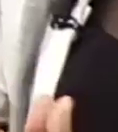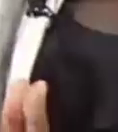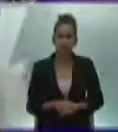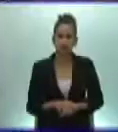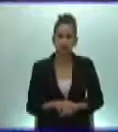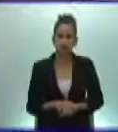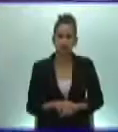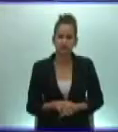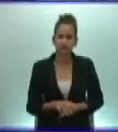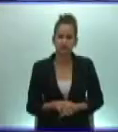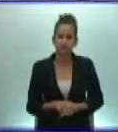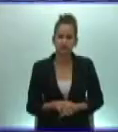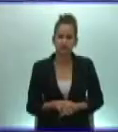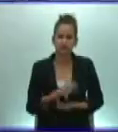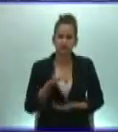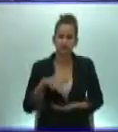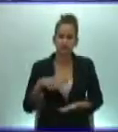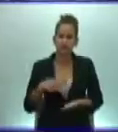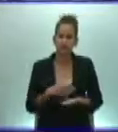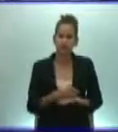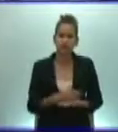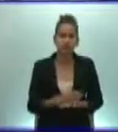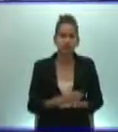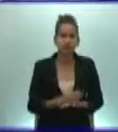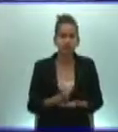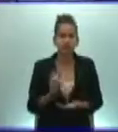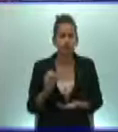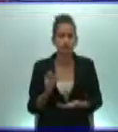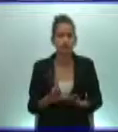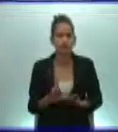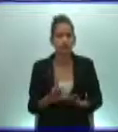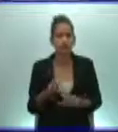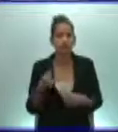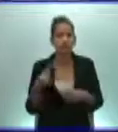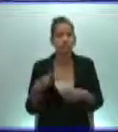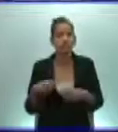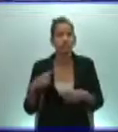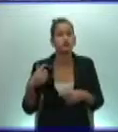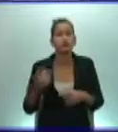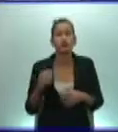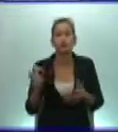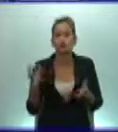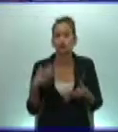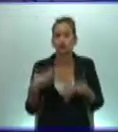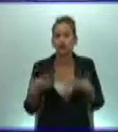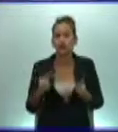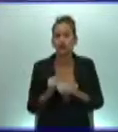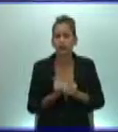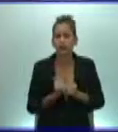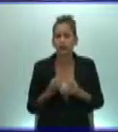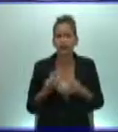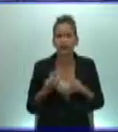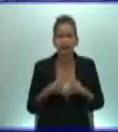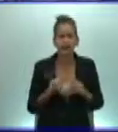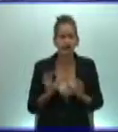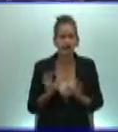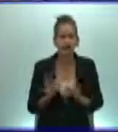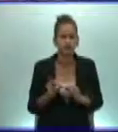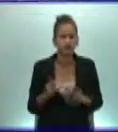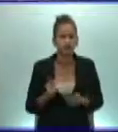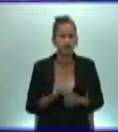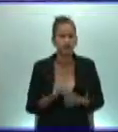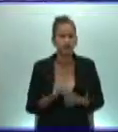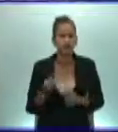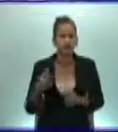vamos a continuar nuestro encuentro con un próximo ejercicio. Pero siempre ten en cuenta cuál es el